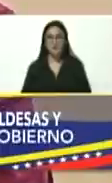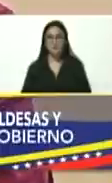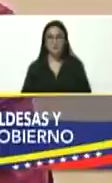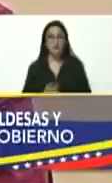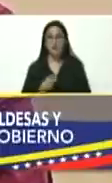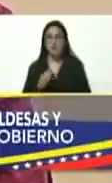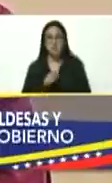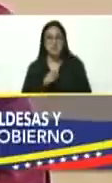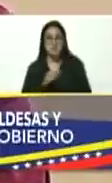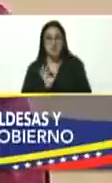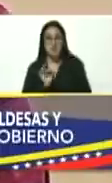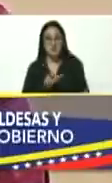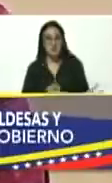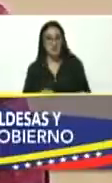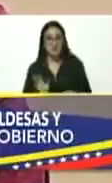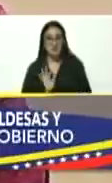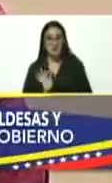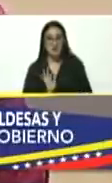invitaron